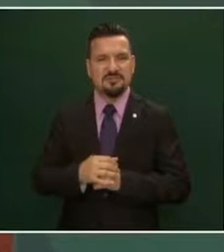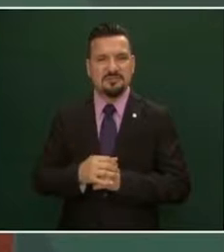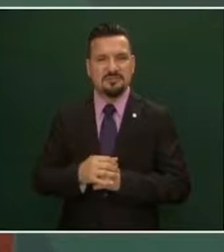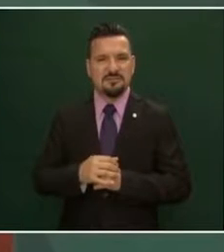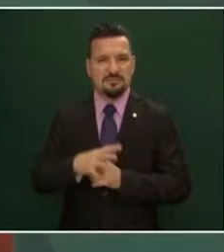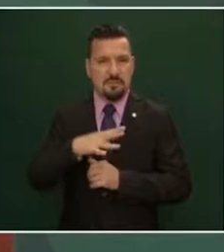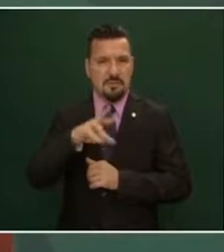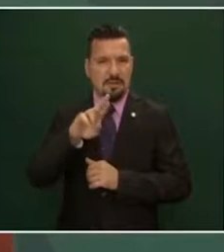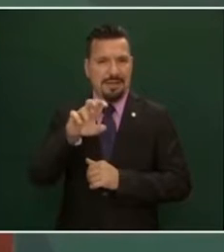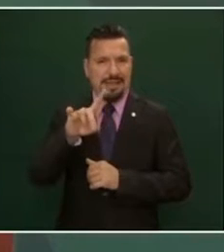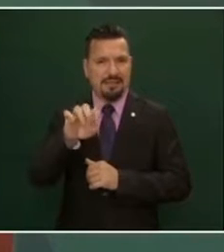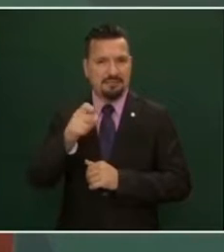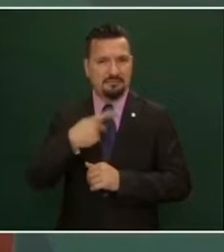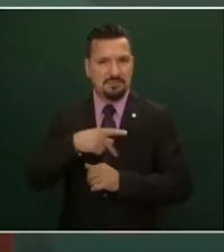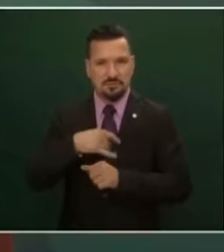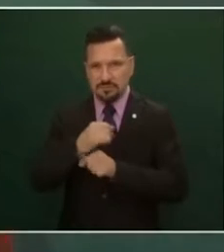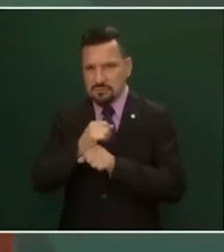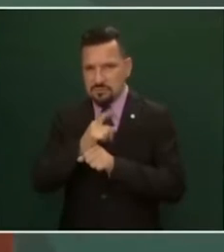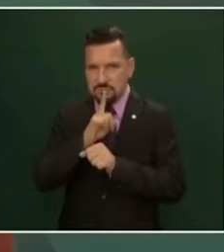en las redes sociales,